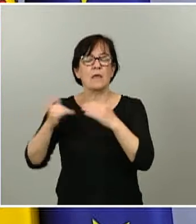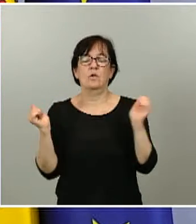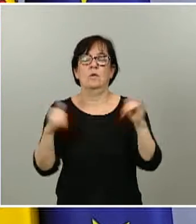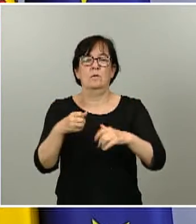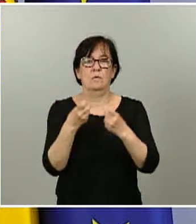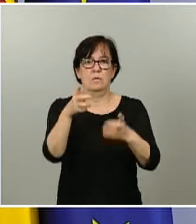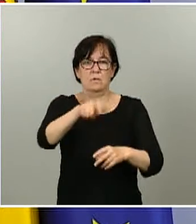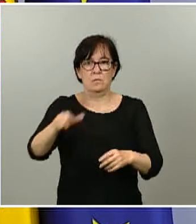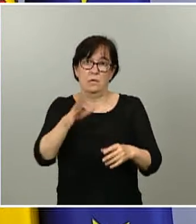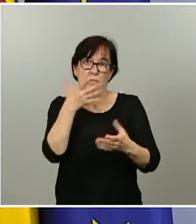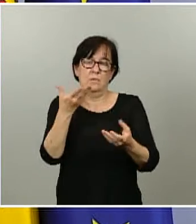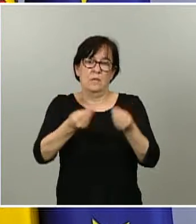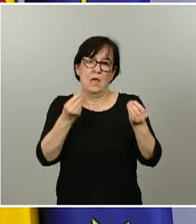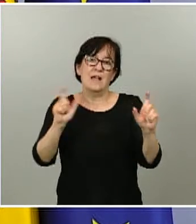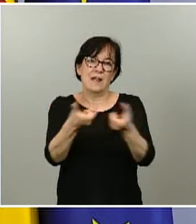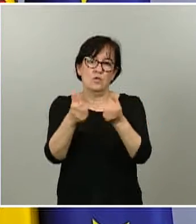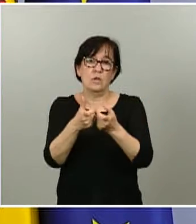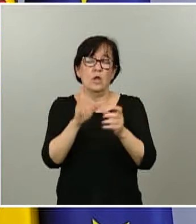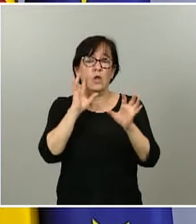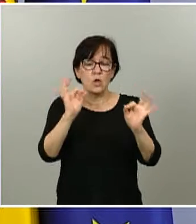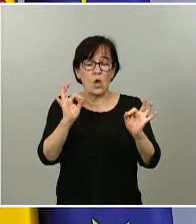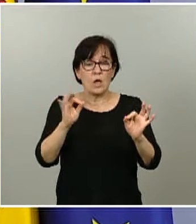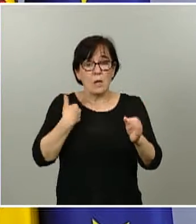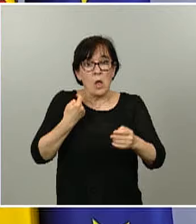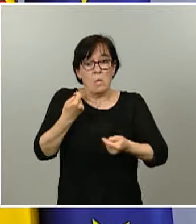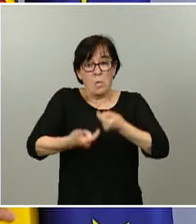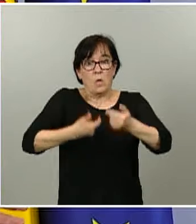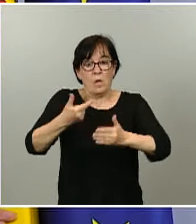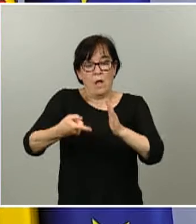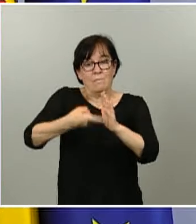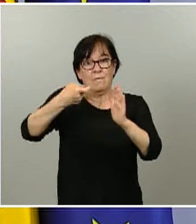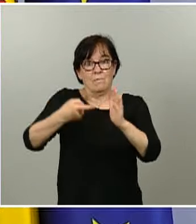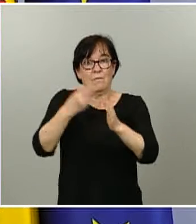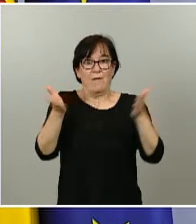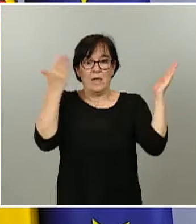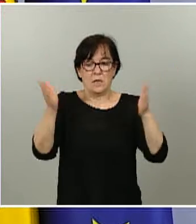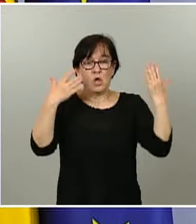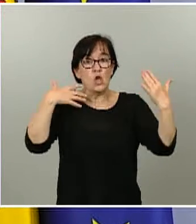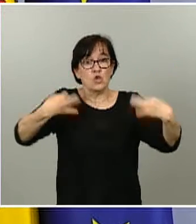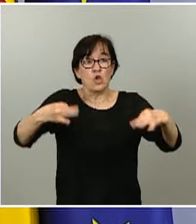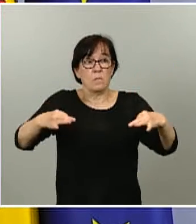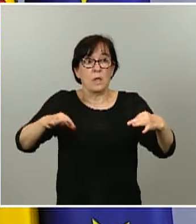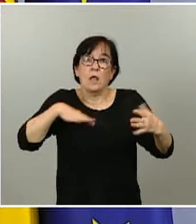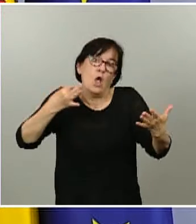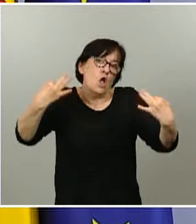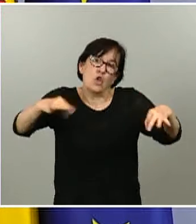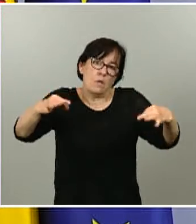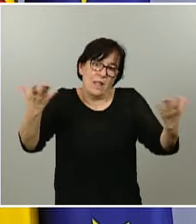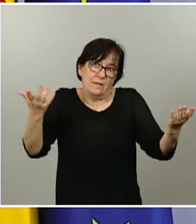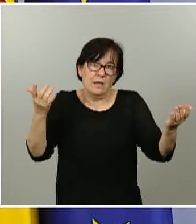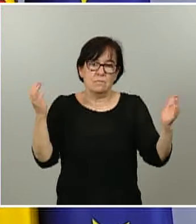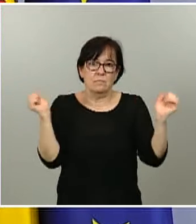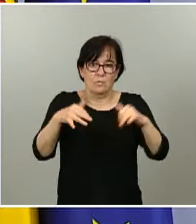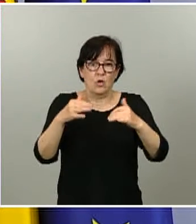de reuniones y, lógicamente, cuando vayamos progresando y estemos ya en nueva normalidad, pues también procederemos a normalizar este tipo de congresos. Nueva